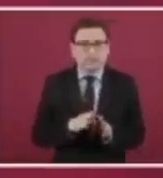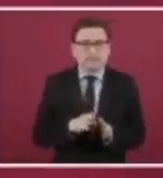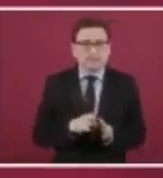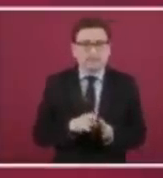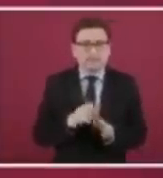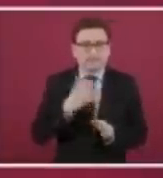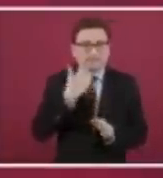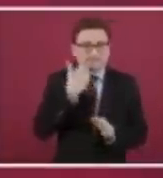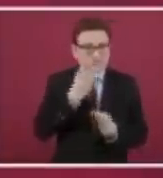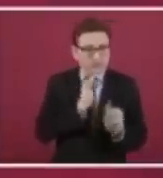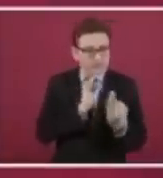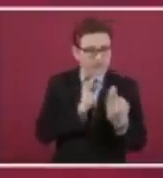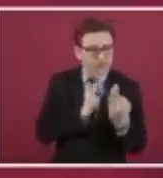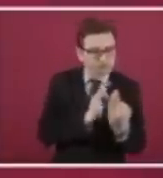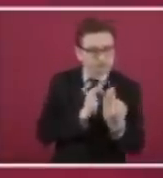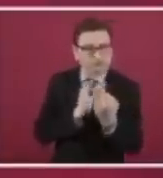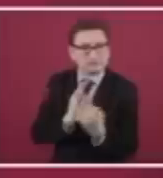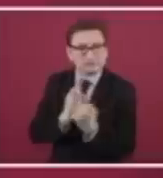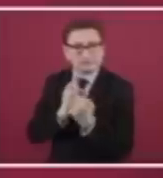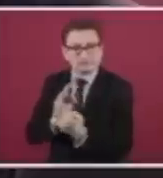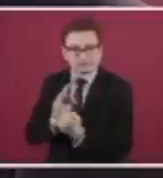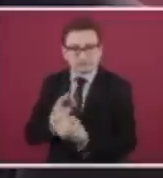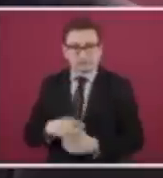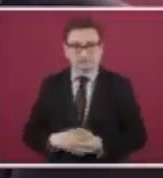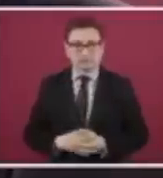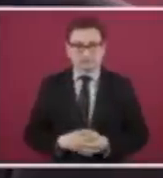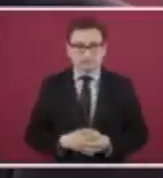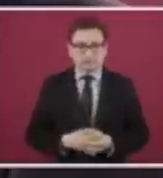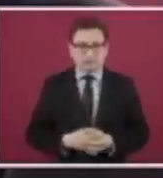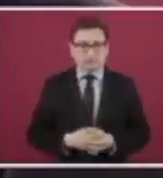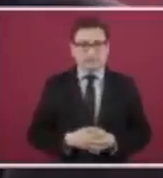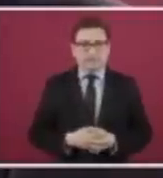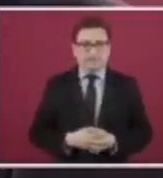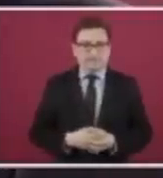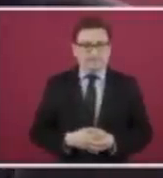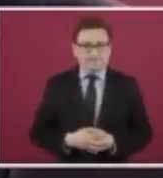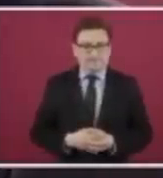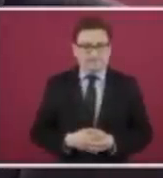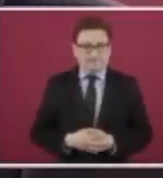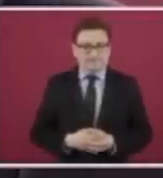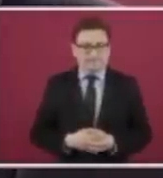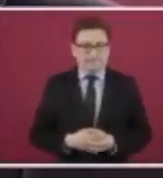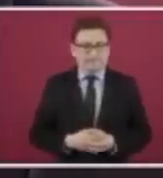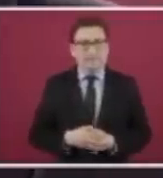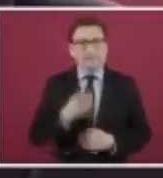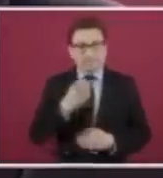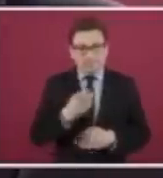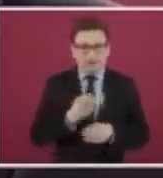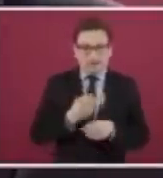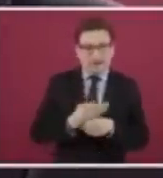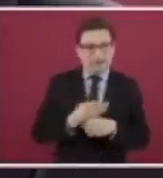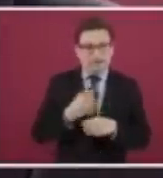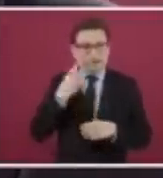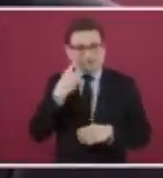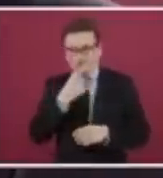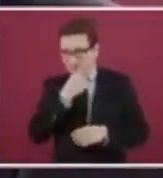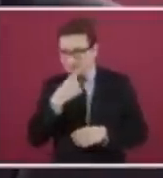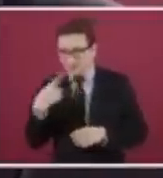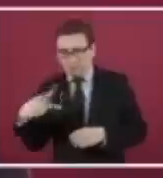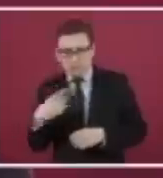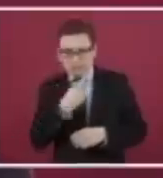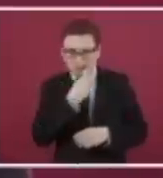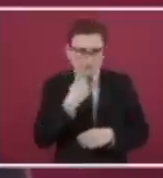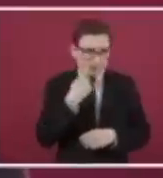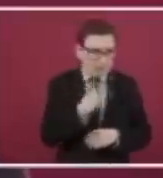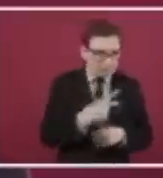de manera directa a la gente el apoyo. Entonces, como existe esta controversia y está en